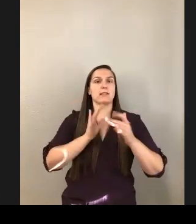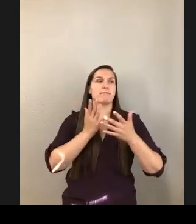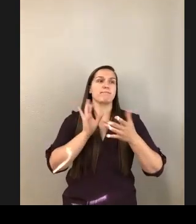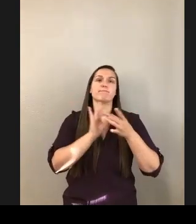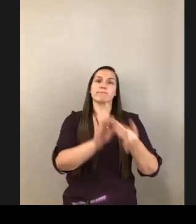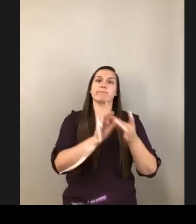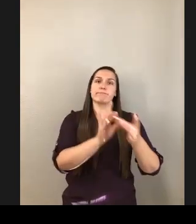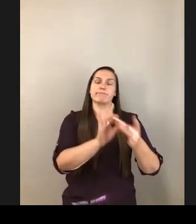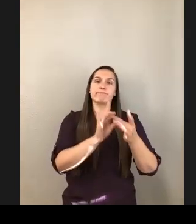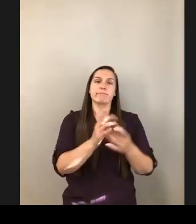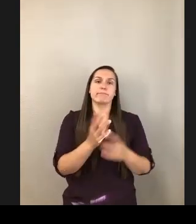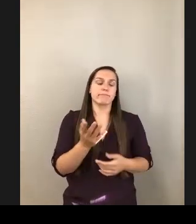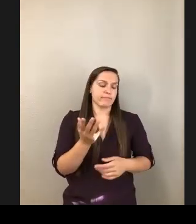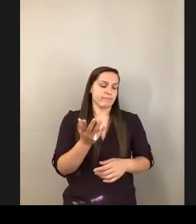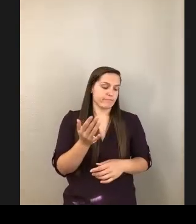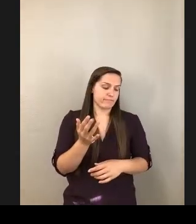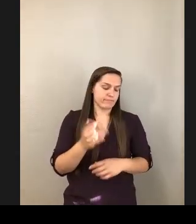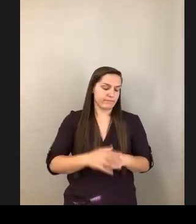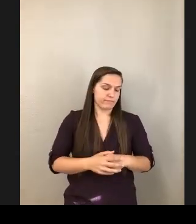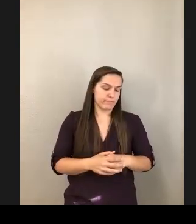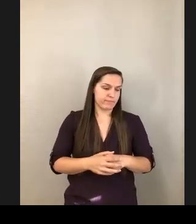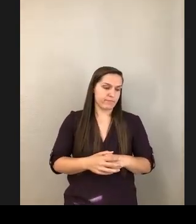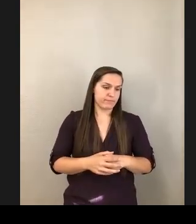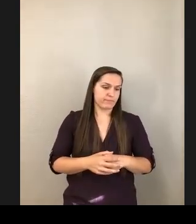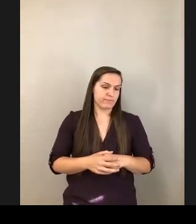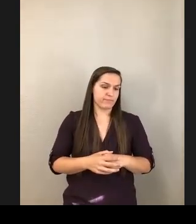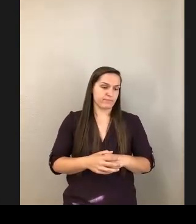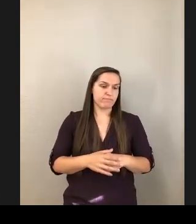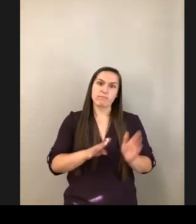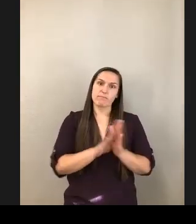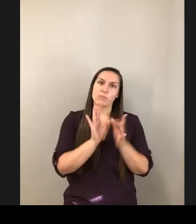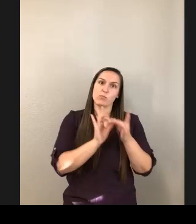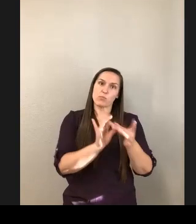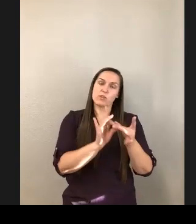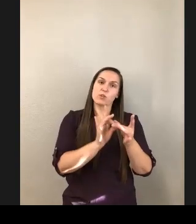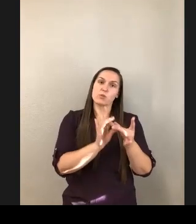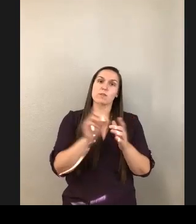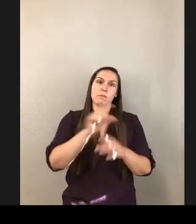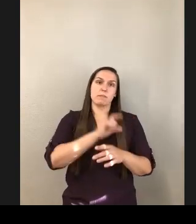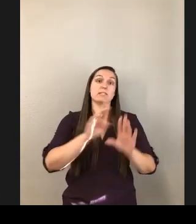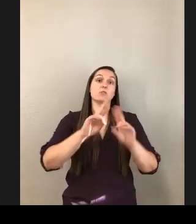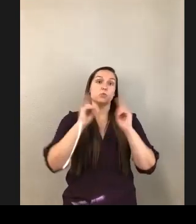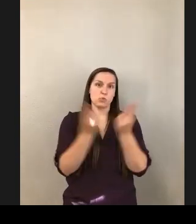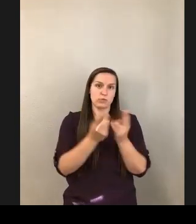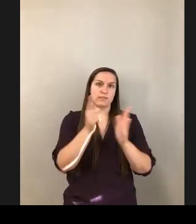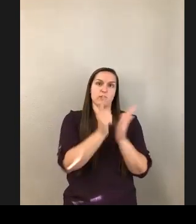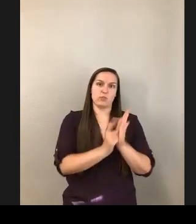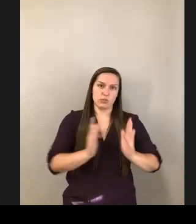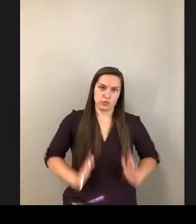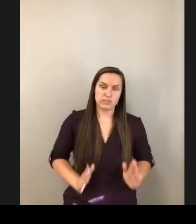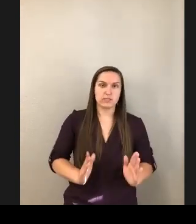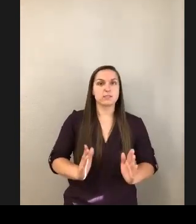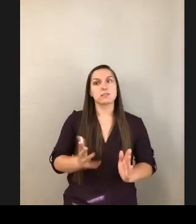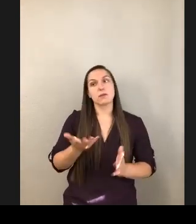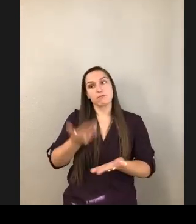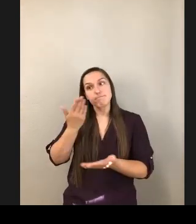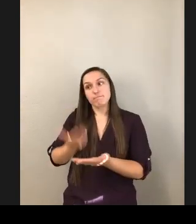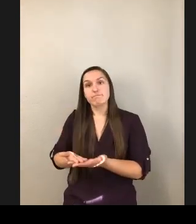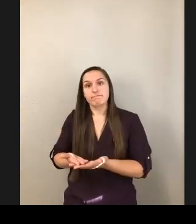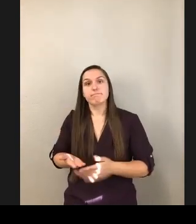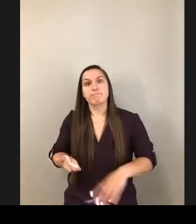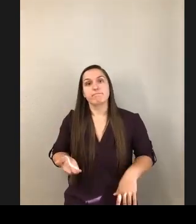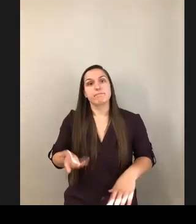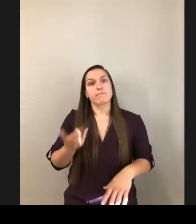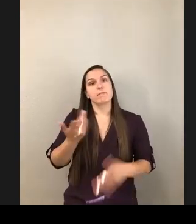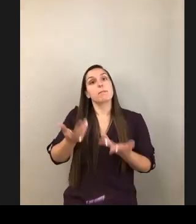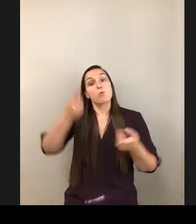haciendo entrevistas, el mismo relación con los abogados del sindicato de la policía